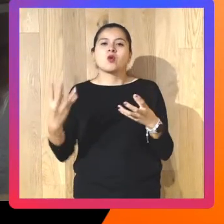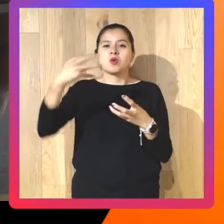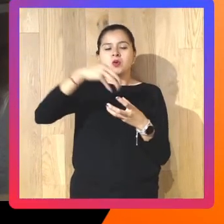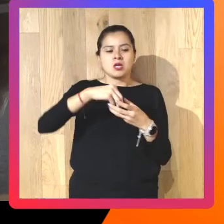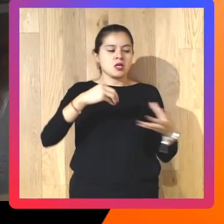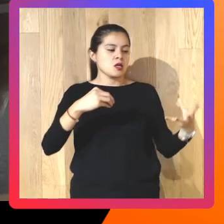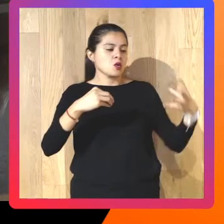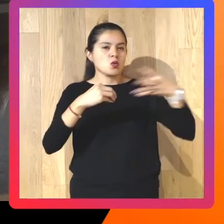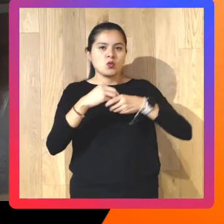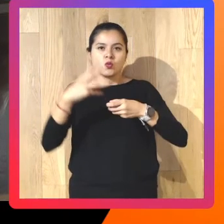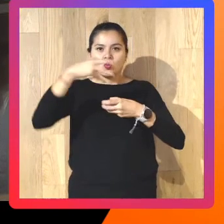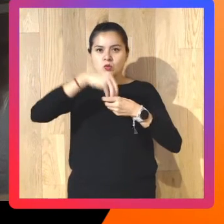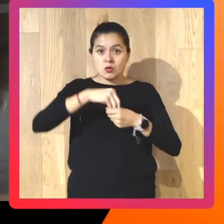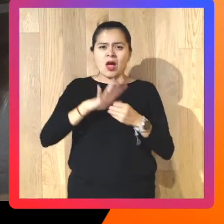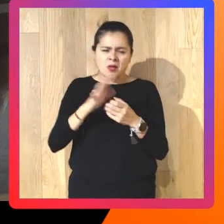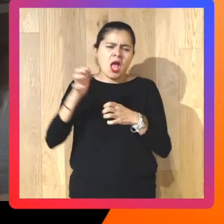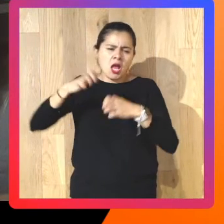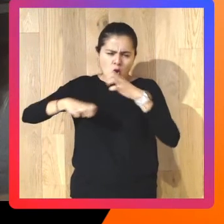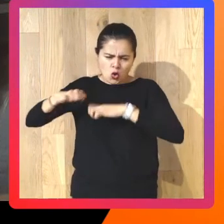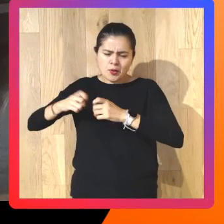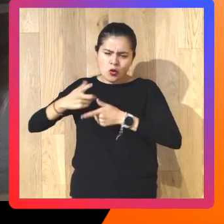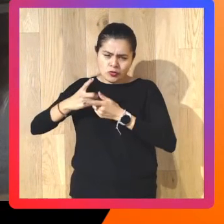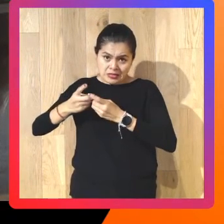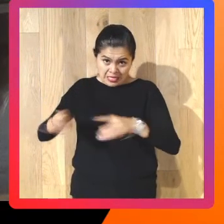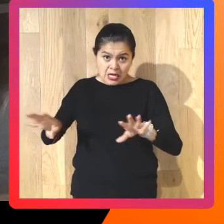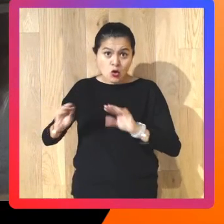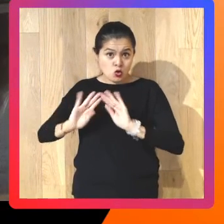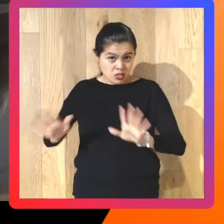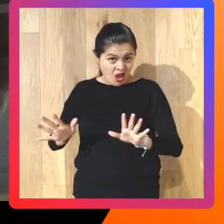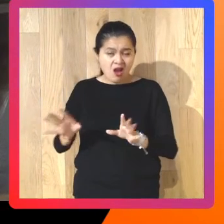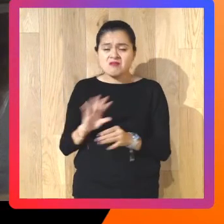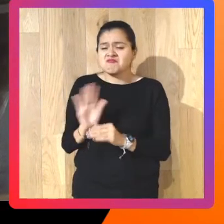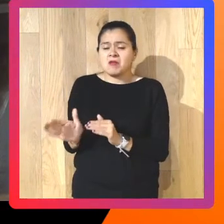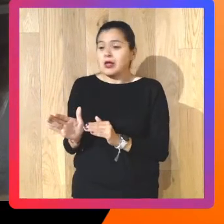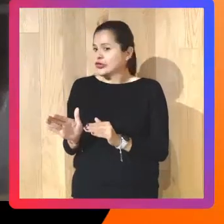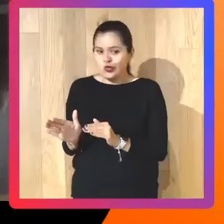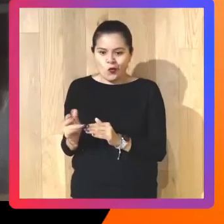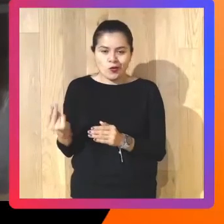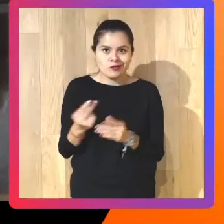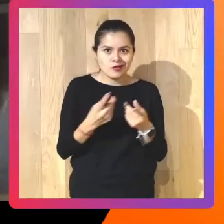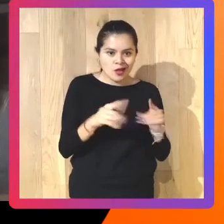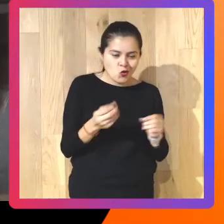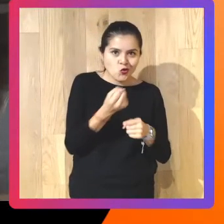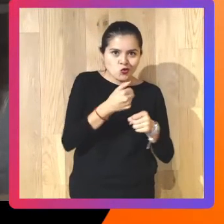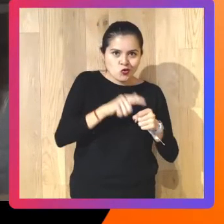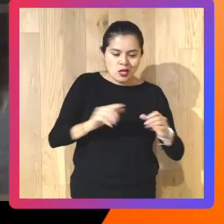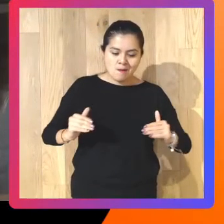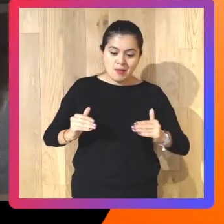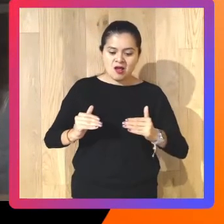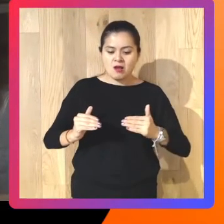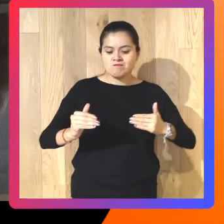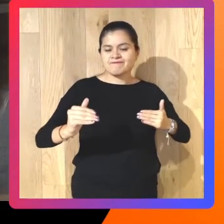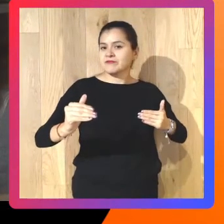que además del desarrollo económico, que es necesario, pero no es suficiente, requiere ir de la mano del desarrollo social para que nadie se quede